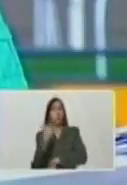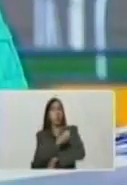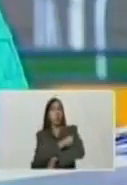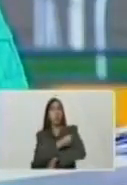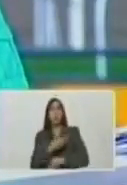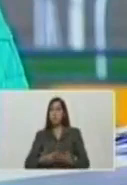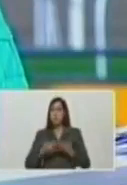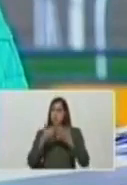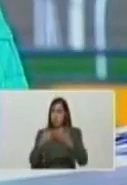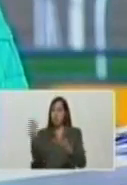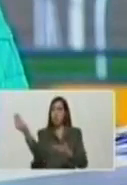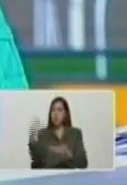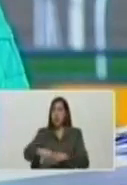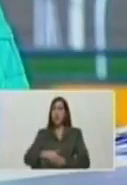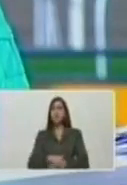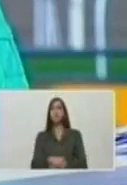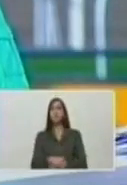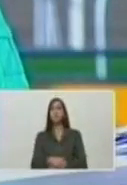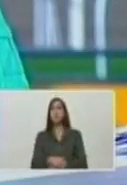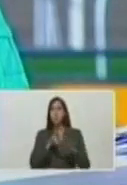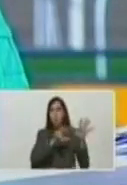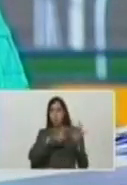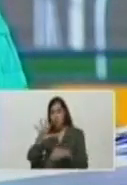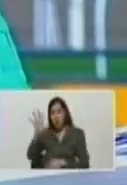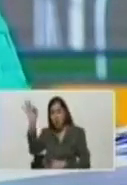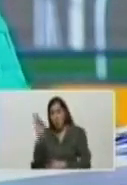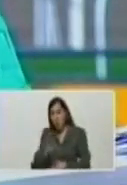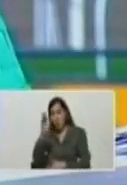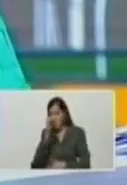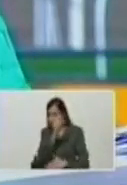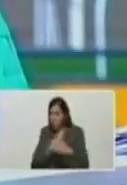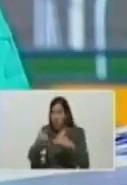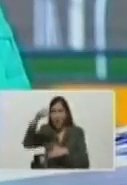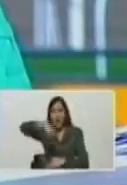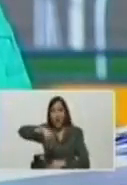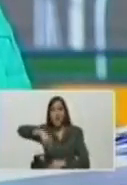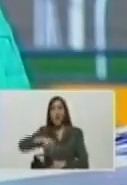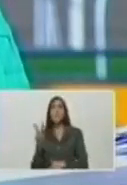vacunar hasta más del 85% ya en Venezuela.